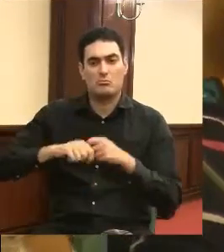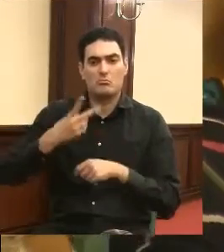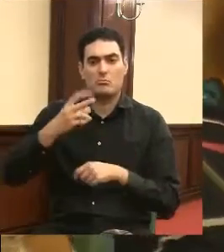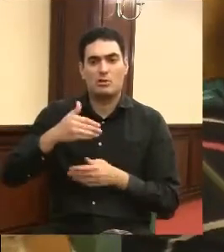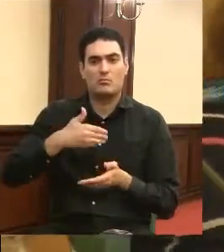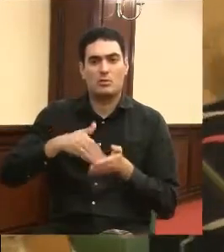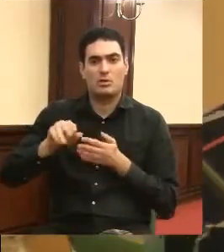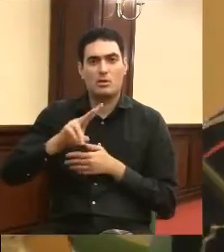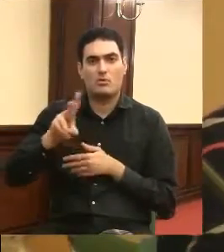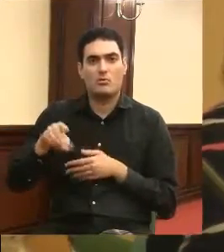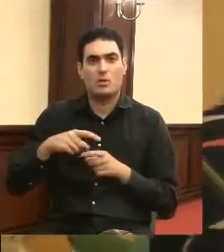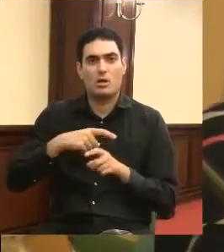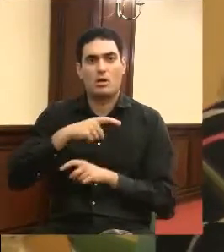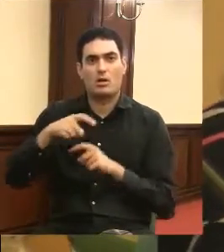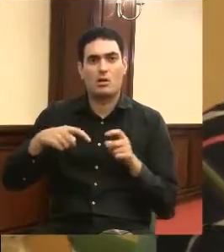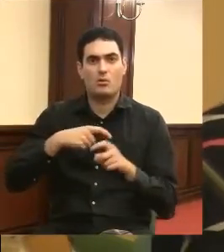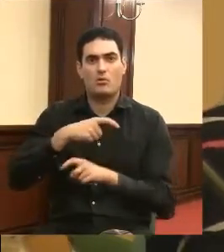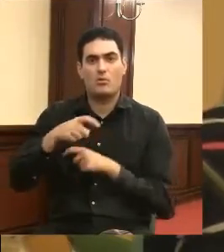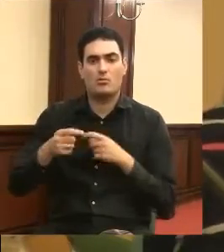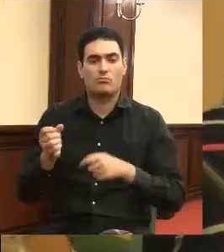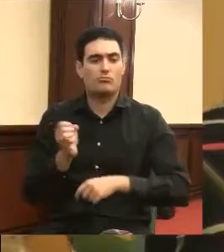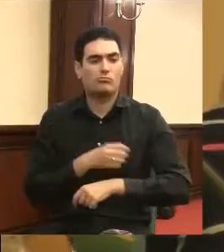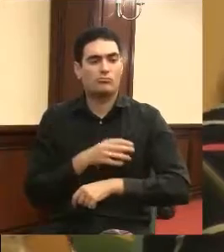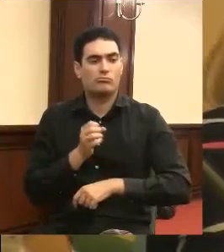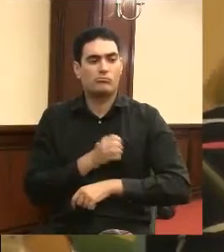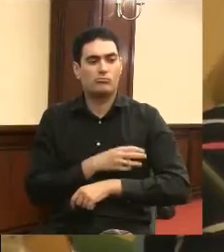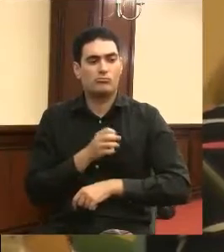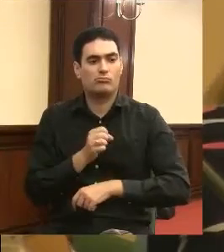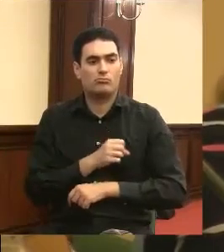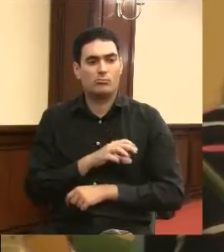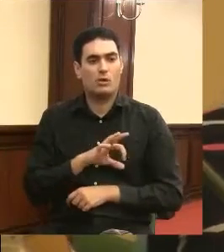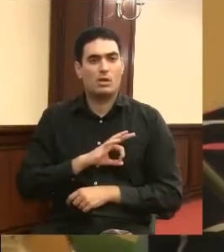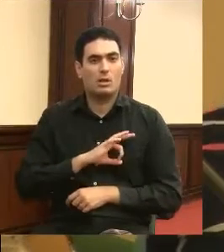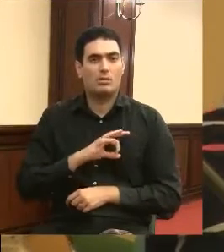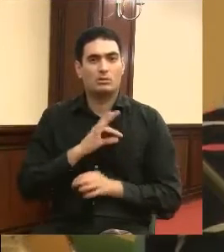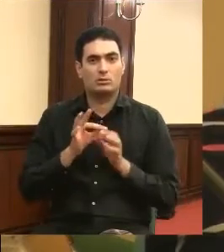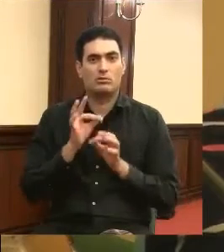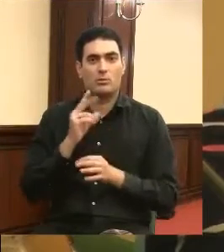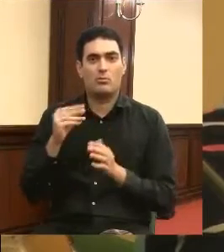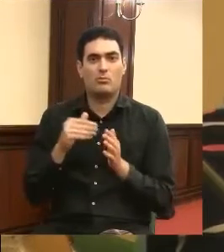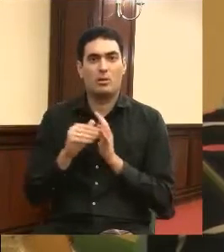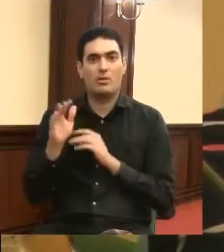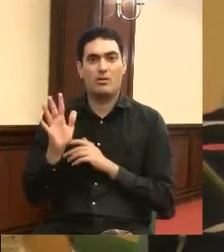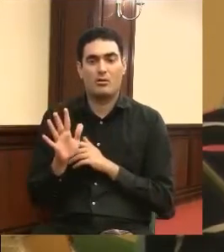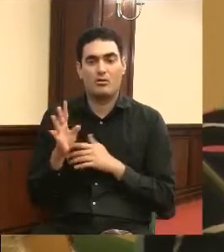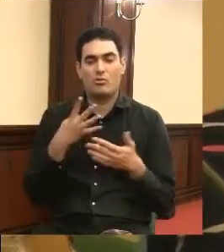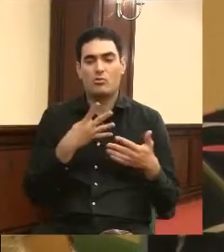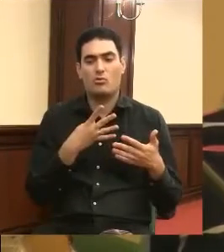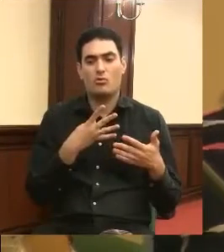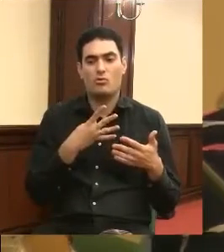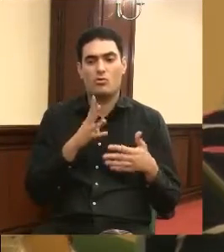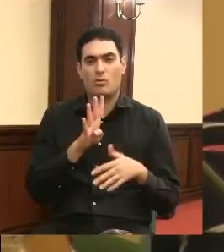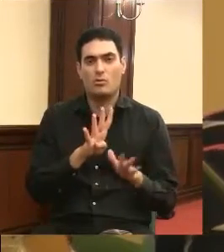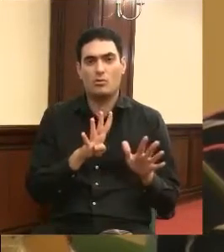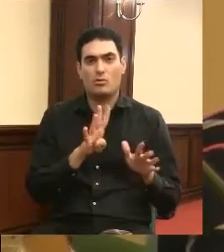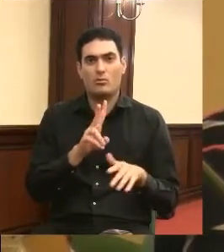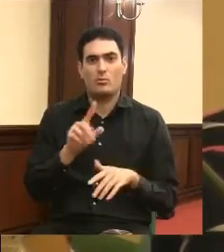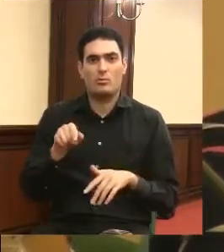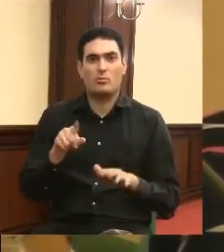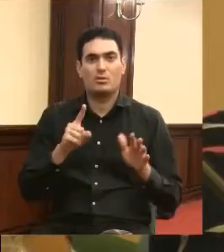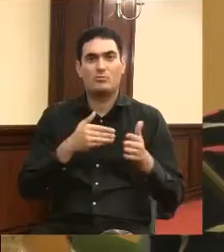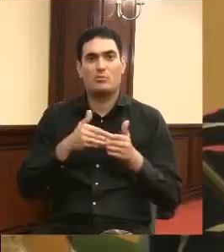y una facturación para la filial ibérica que rondaría los 20 millones de euros anuales. Unos ingresos que entre enero y septiembre